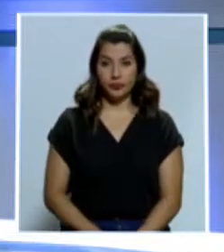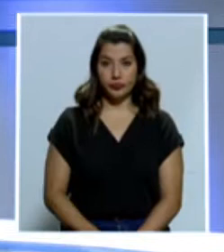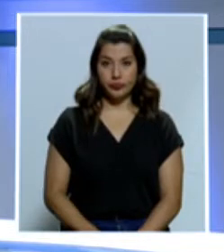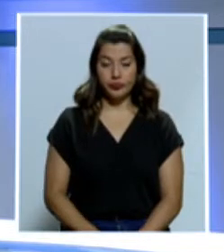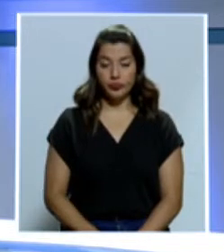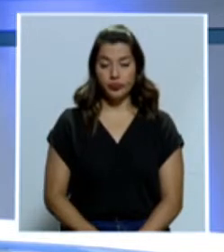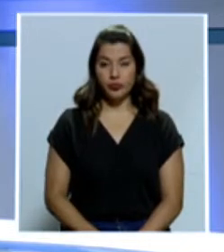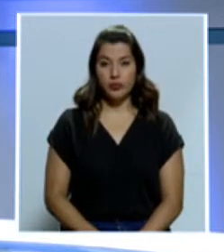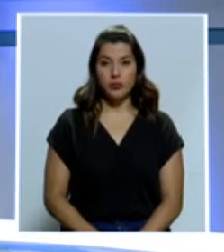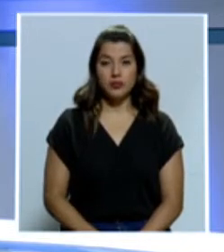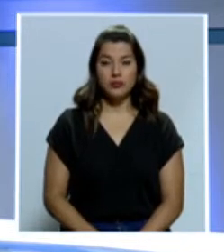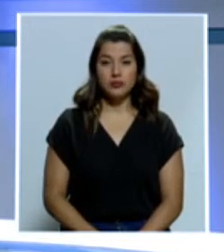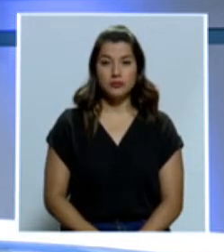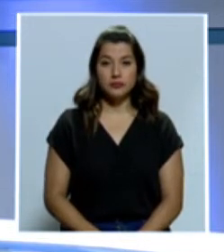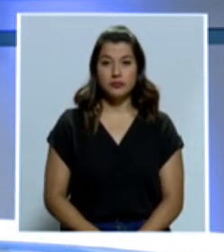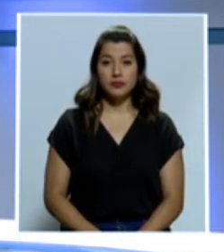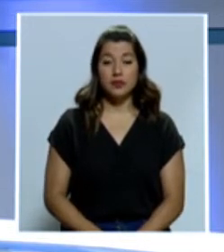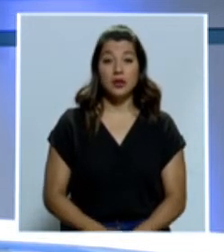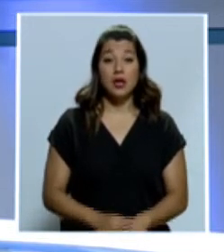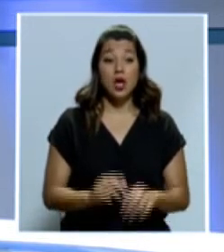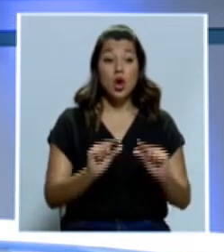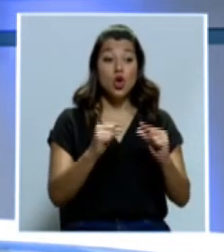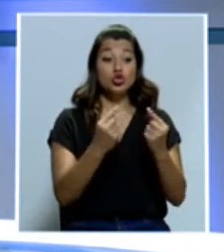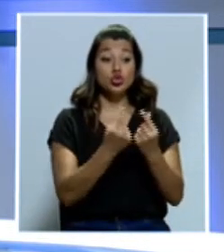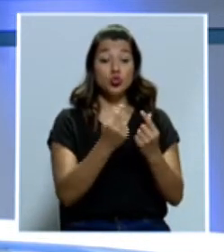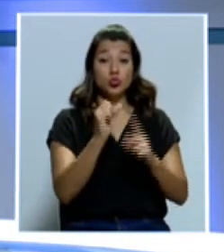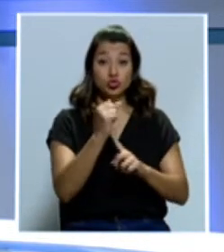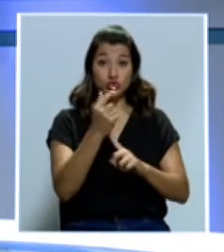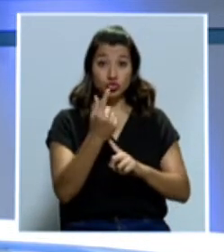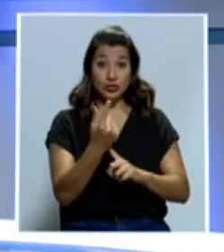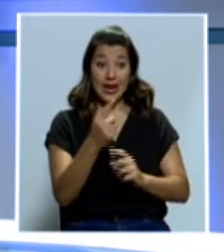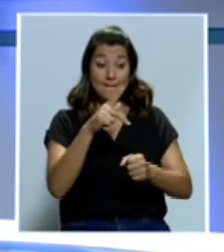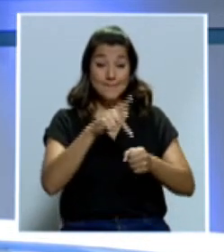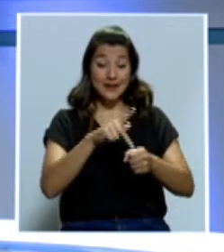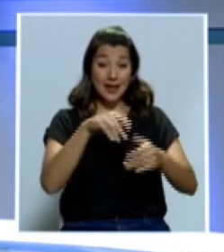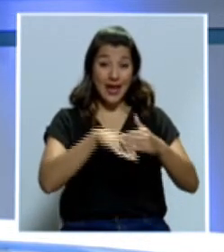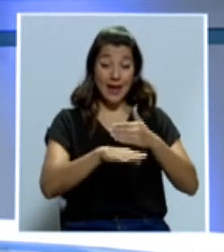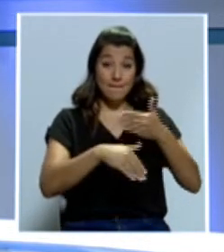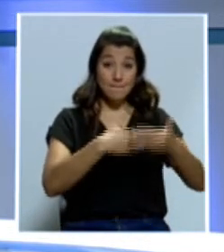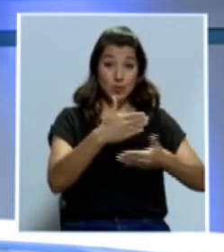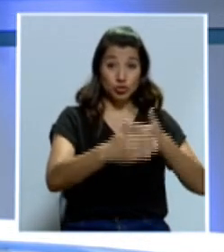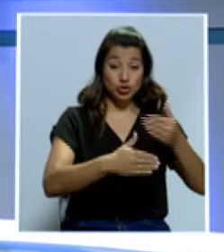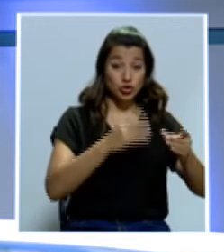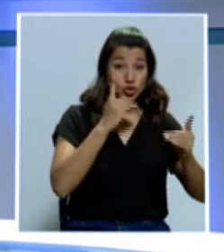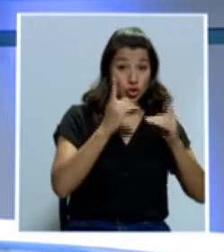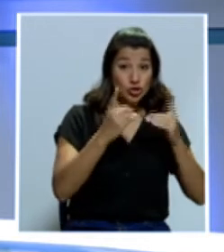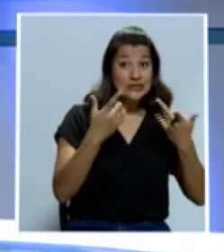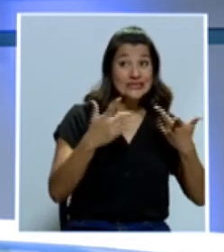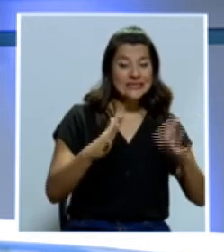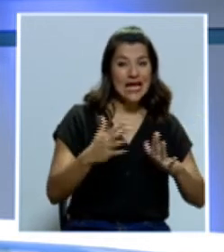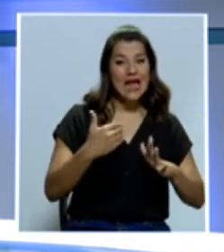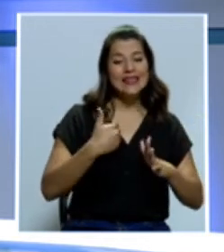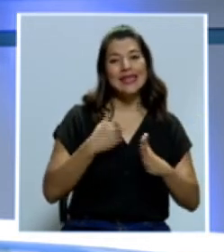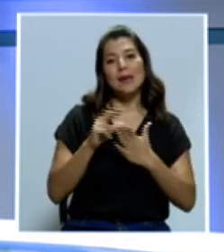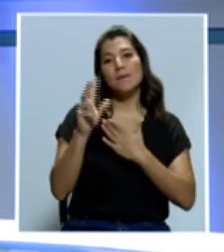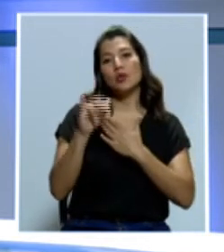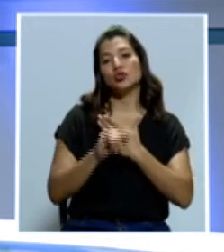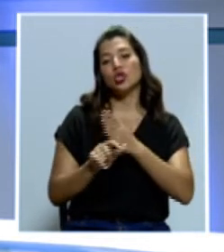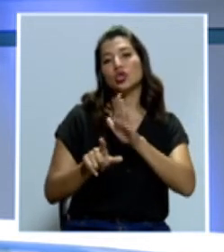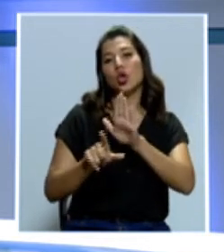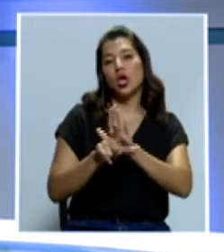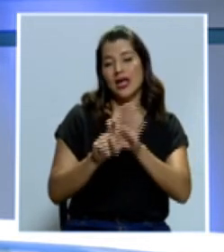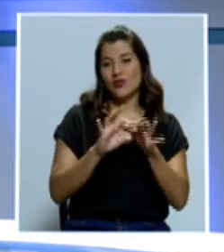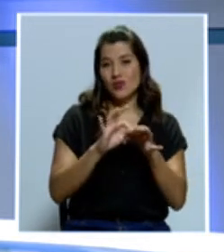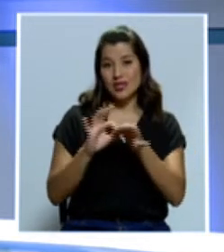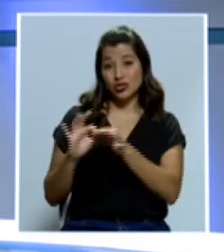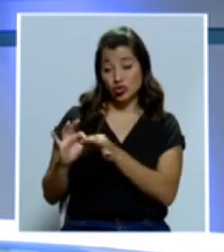Los sectores que trabajaron en el diálogo multisectorial ya recibieron del gobierno el proyecto de ley relacionado con el gravamen del 25%